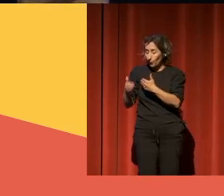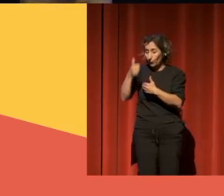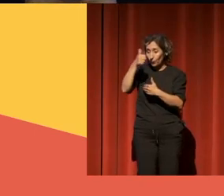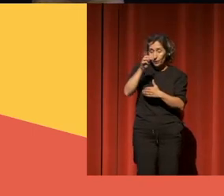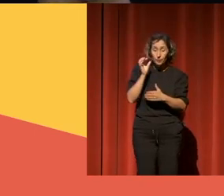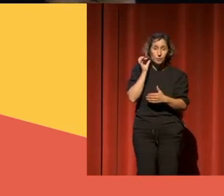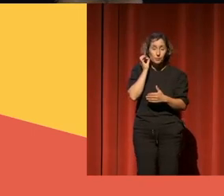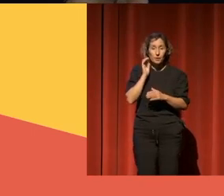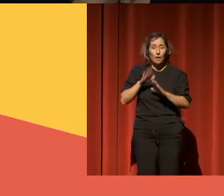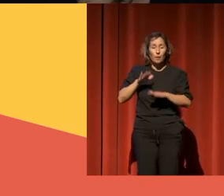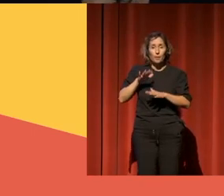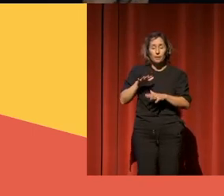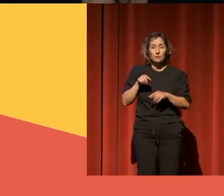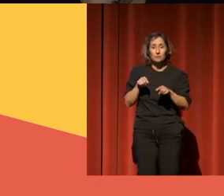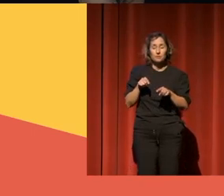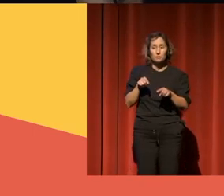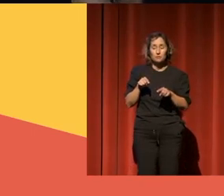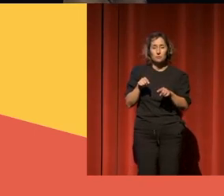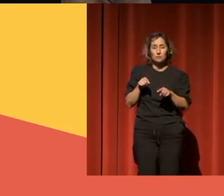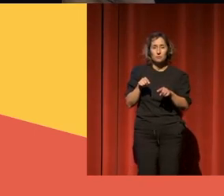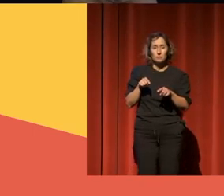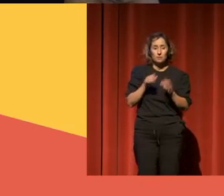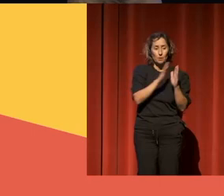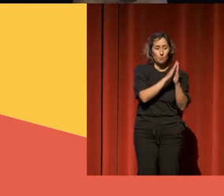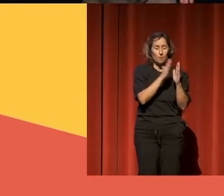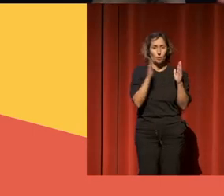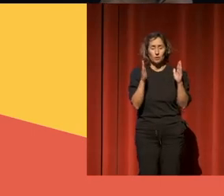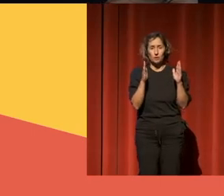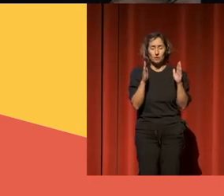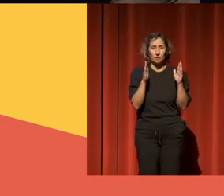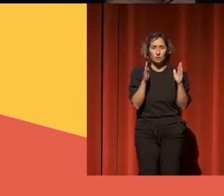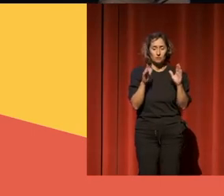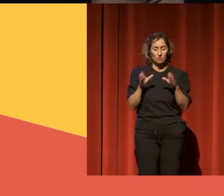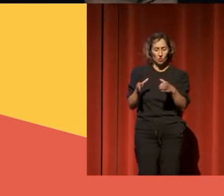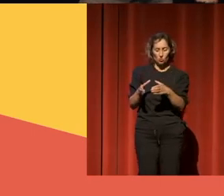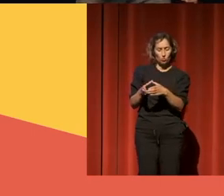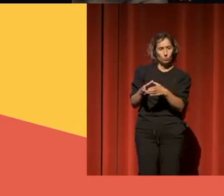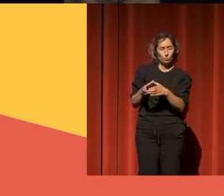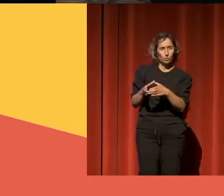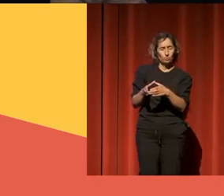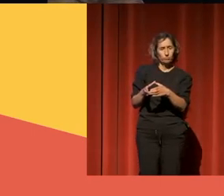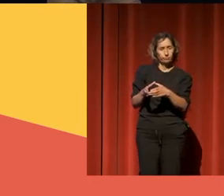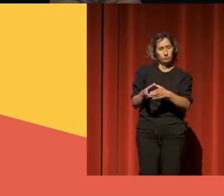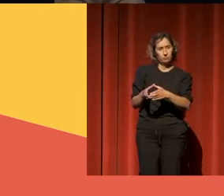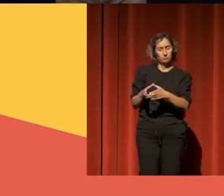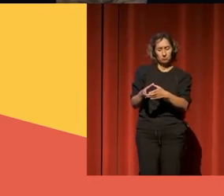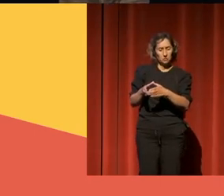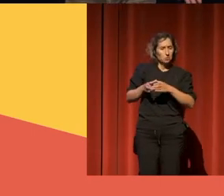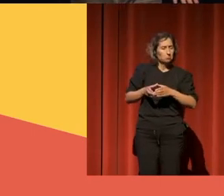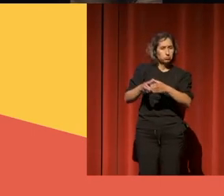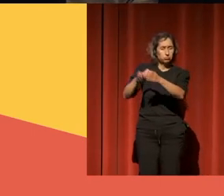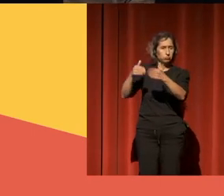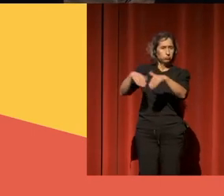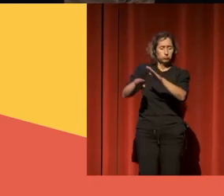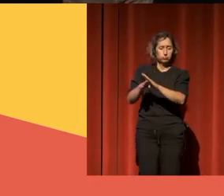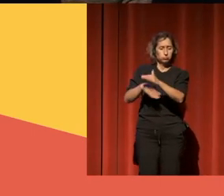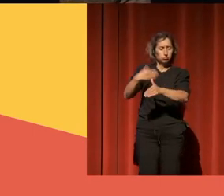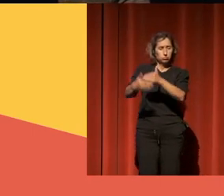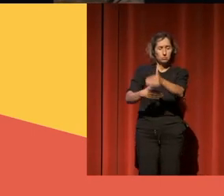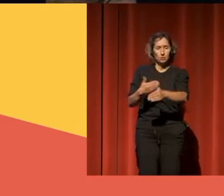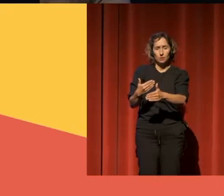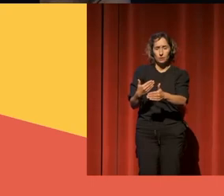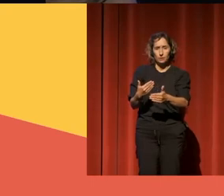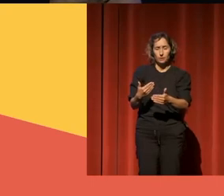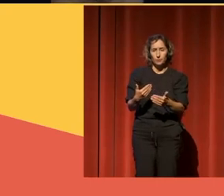mismo y a veces una decisión de la propia biblioteca El Bueno Este grupo ya puede volar de alguna manera no es casi un